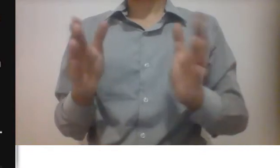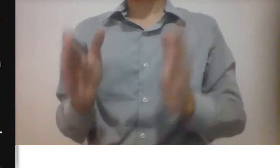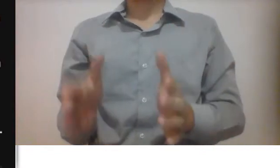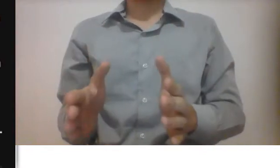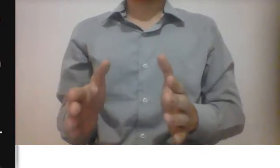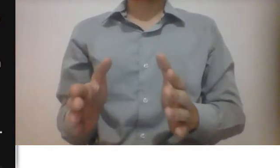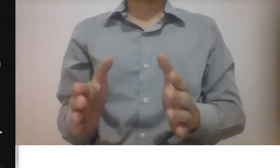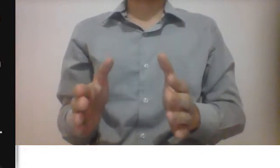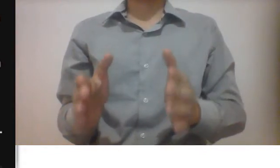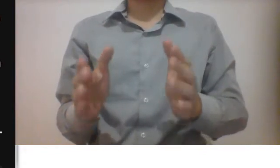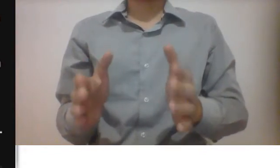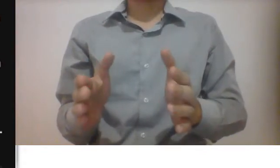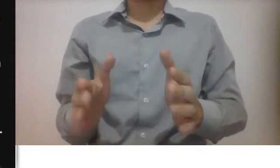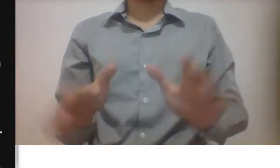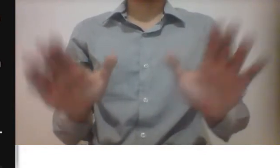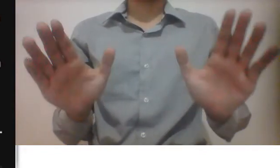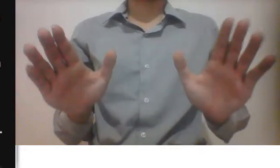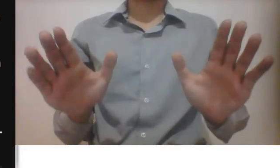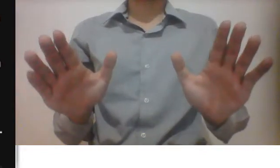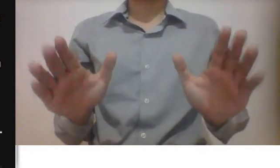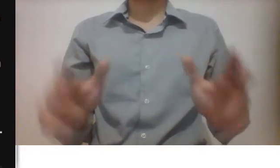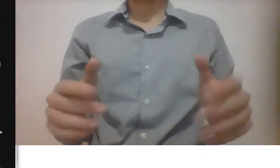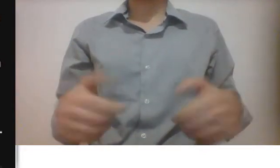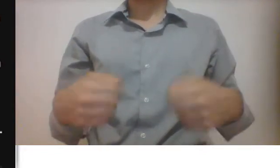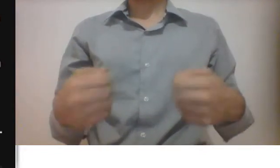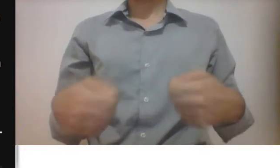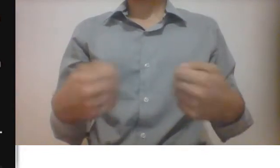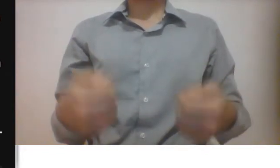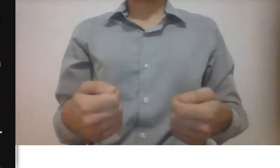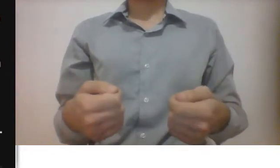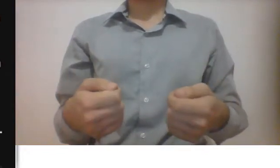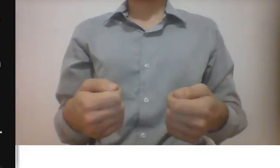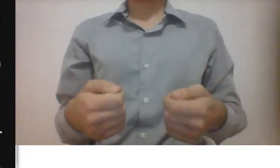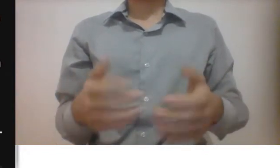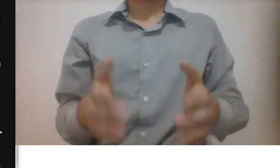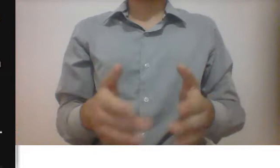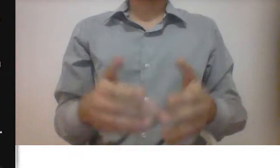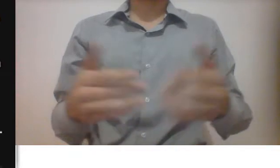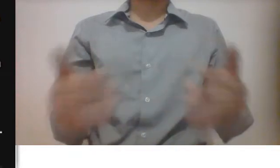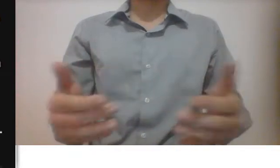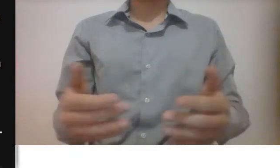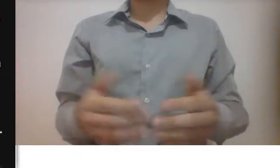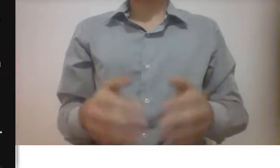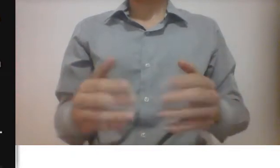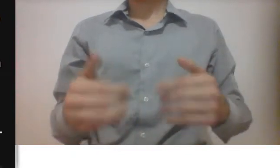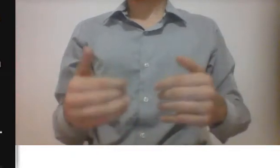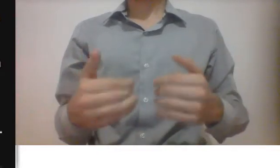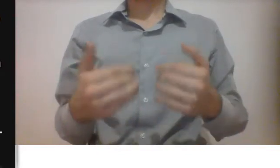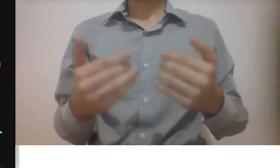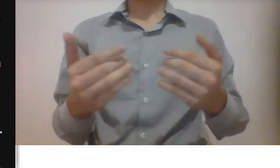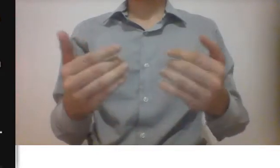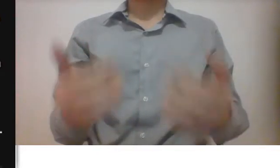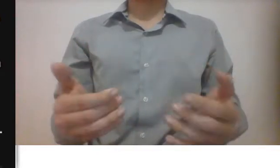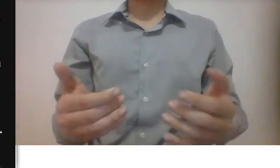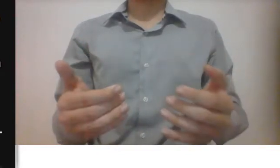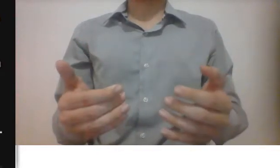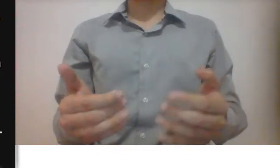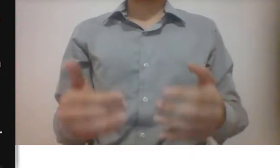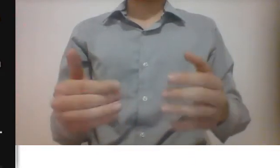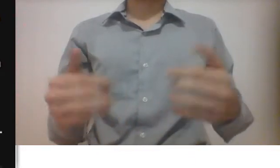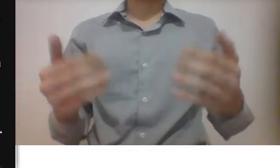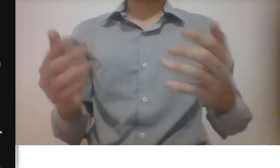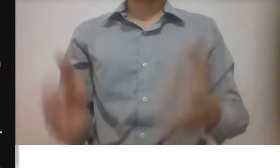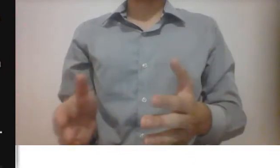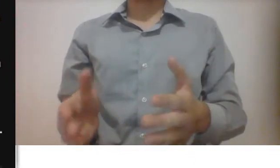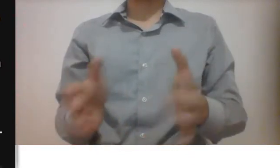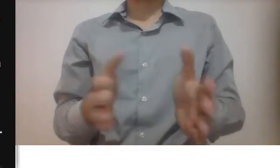y por la Unidad de Inteligencia Financiera, destacando en específico que se dice de que, bueno, estos funcionarios recibían ciertos beneficios